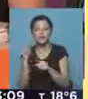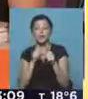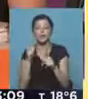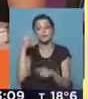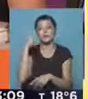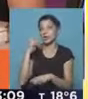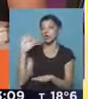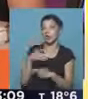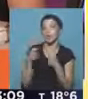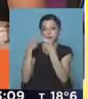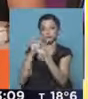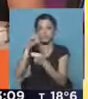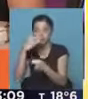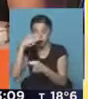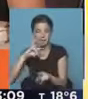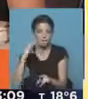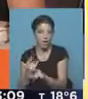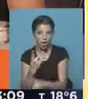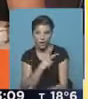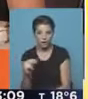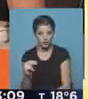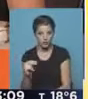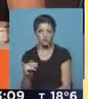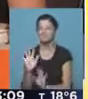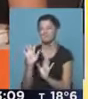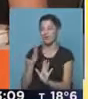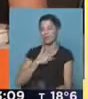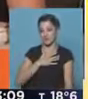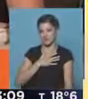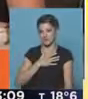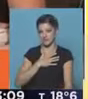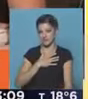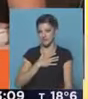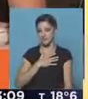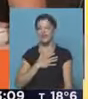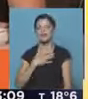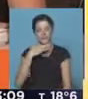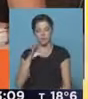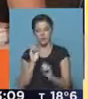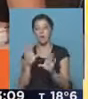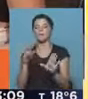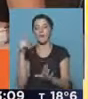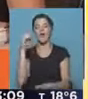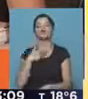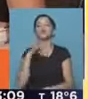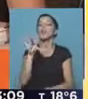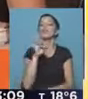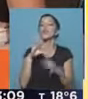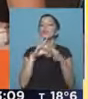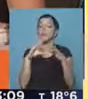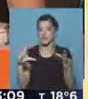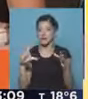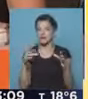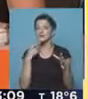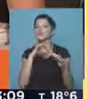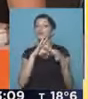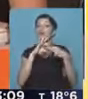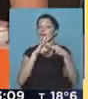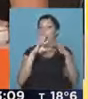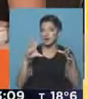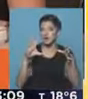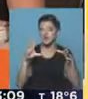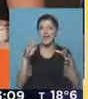que primero lo que se está leyendo mal son los motivos por los cuales elegimos la democracia, ¿no? Decir que la democracia es un asunto demasiado serio como para dejarlo en manos del